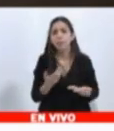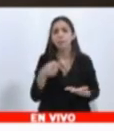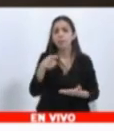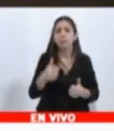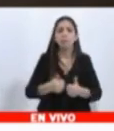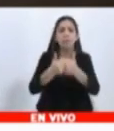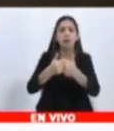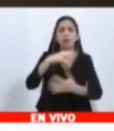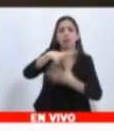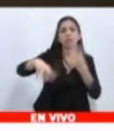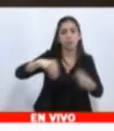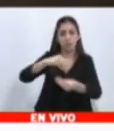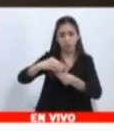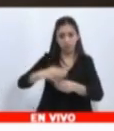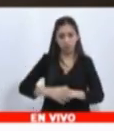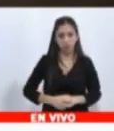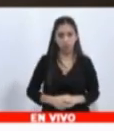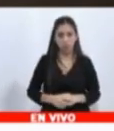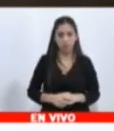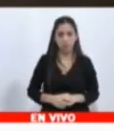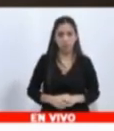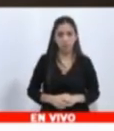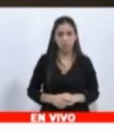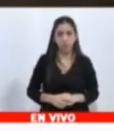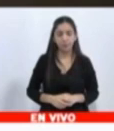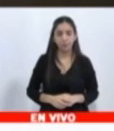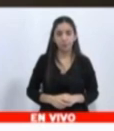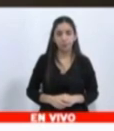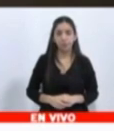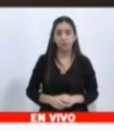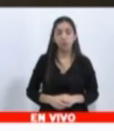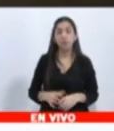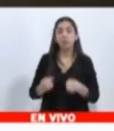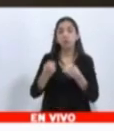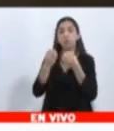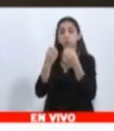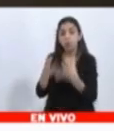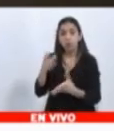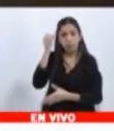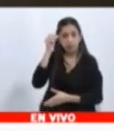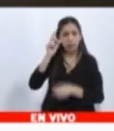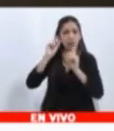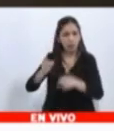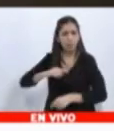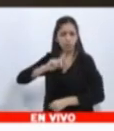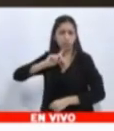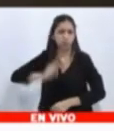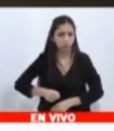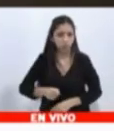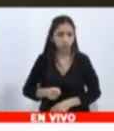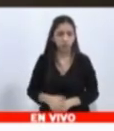y que se merece nuestro pueblo. Por eso